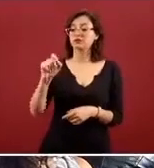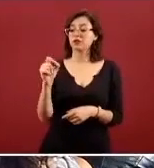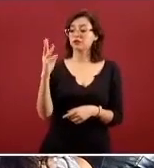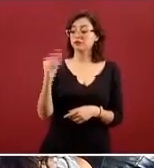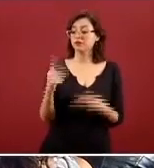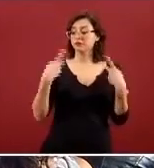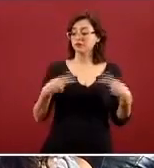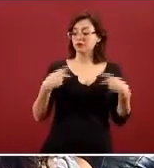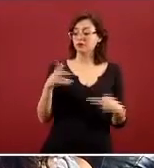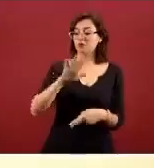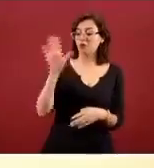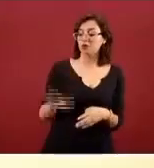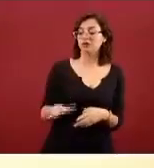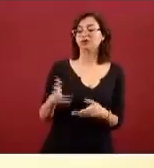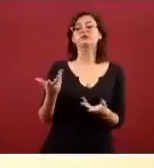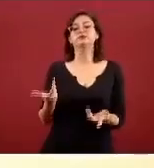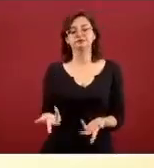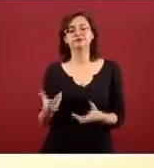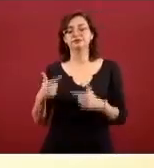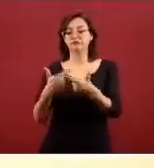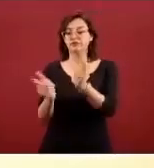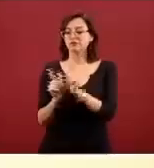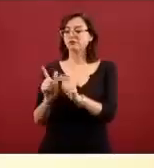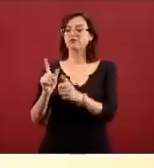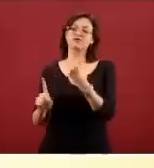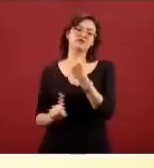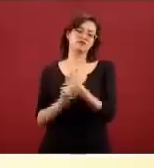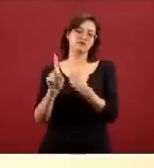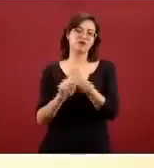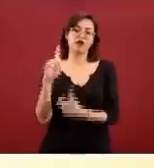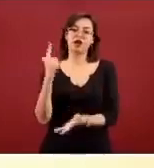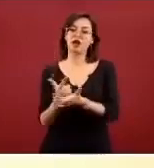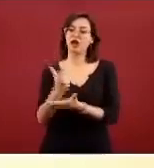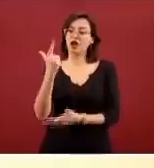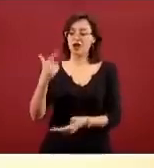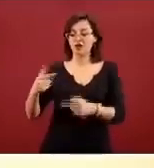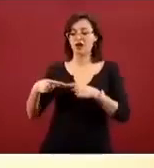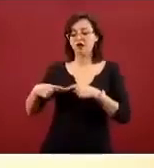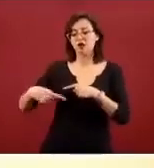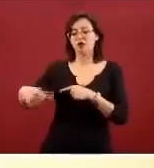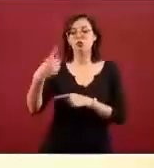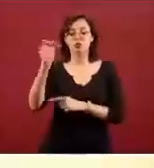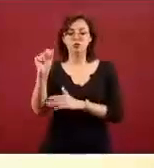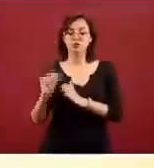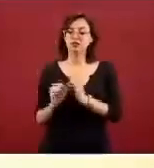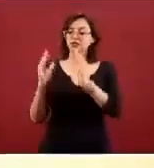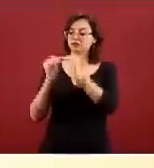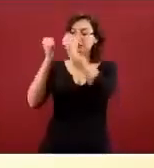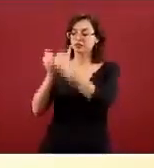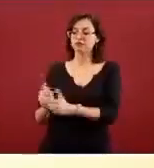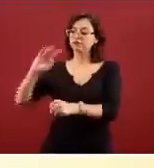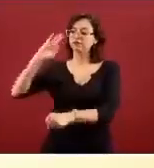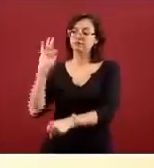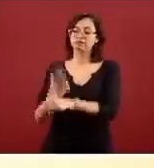defunciones, son precisamente los grupos de riesgo que se quieren proteger a través de las medidas de seguridad